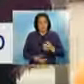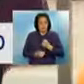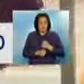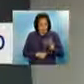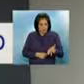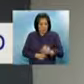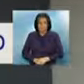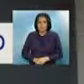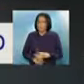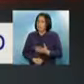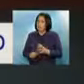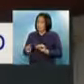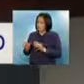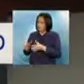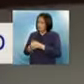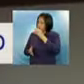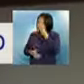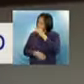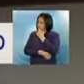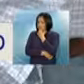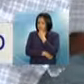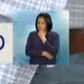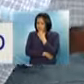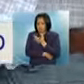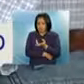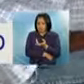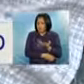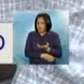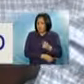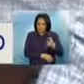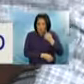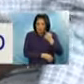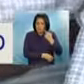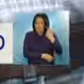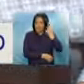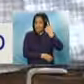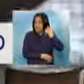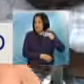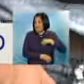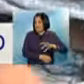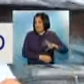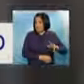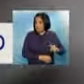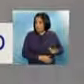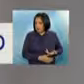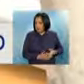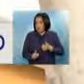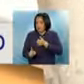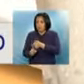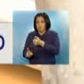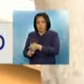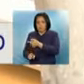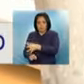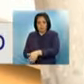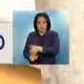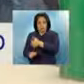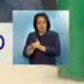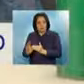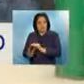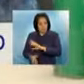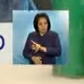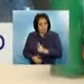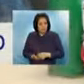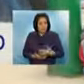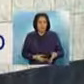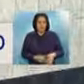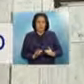Agentes de la Divincri Independencia descubrieron un insólito caso en el que un hombre fingió un asalto para robarle a su empleador. La historia comenzó